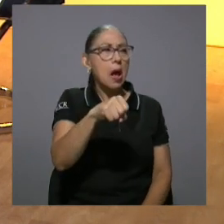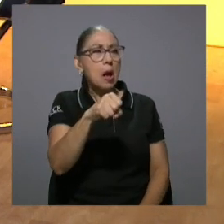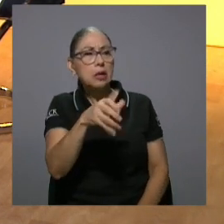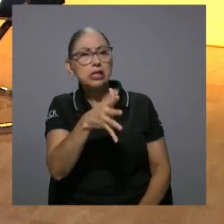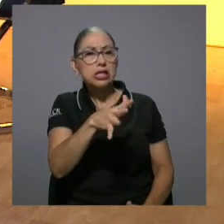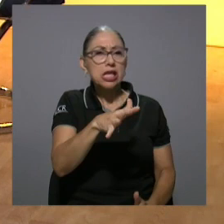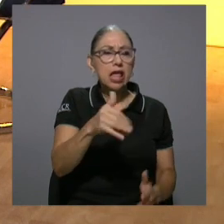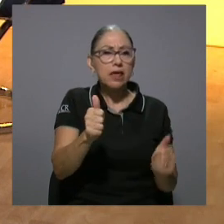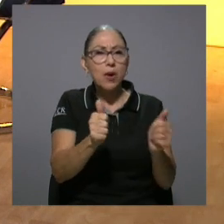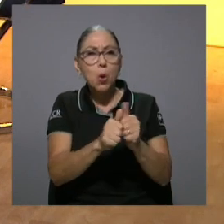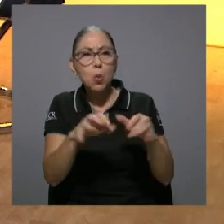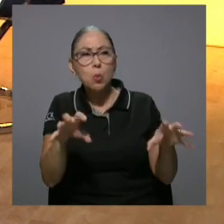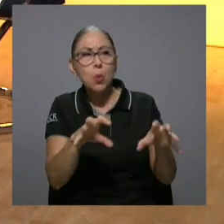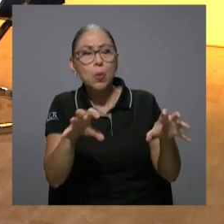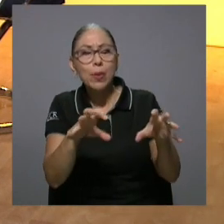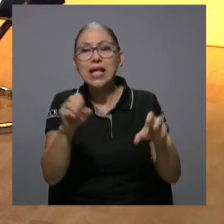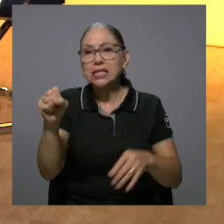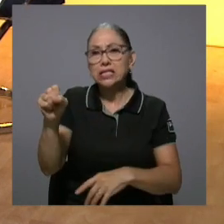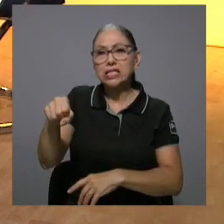exactamente. Alguna cosa ahí,